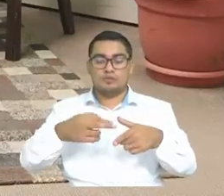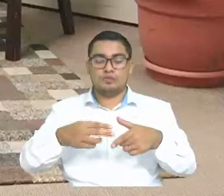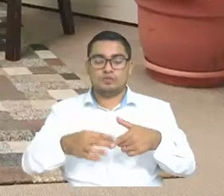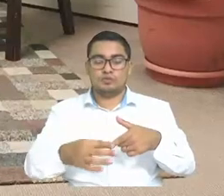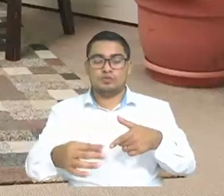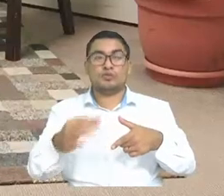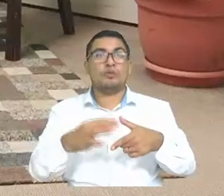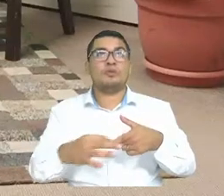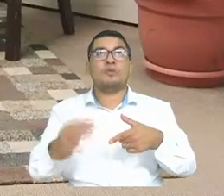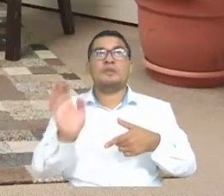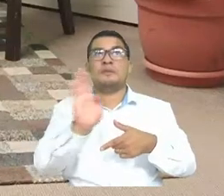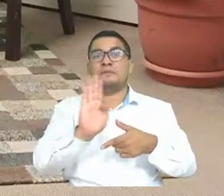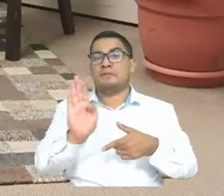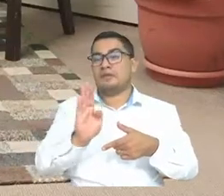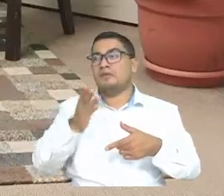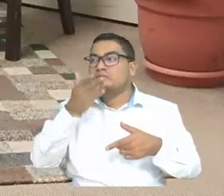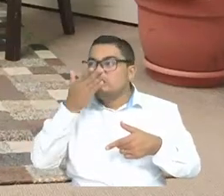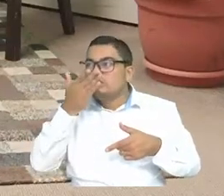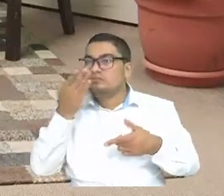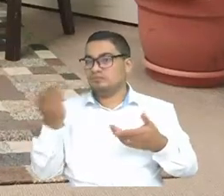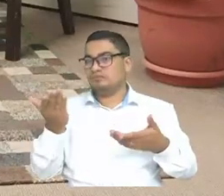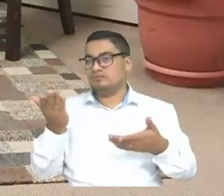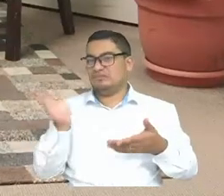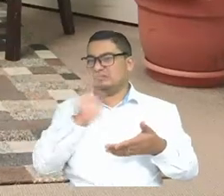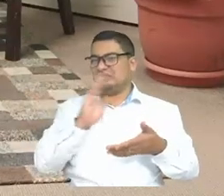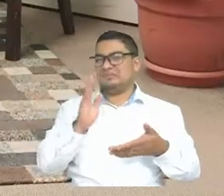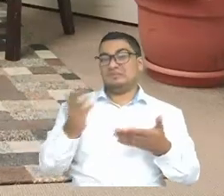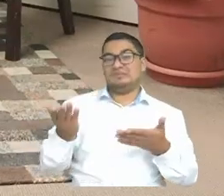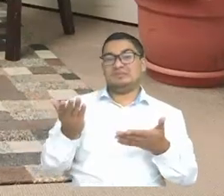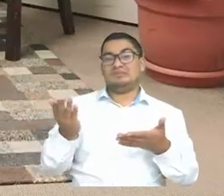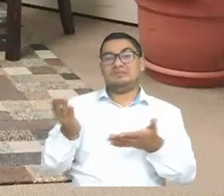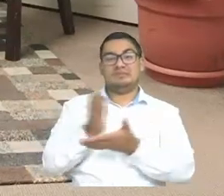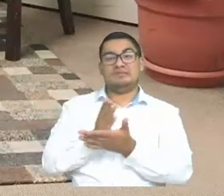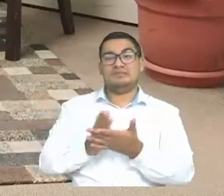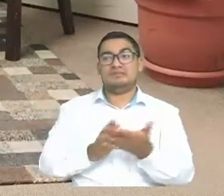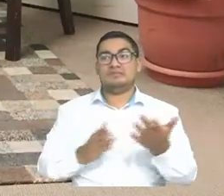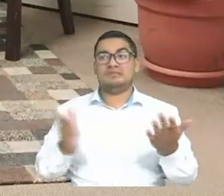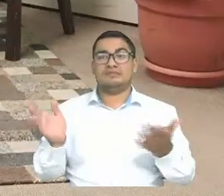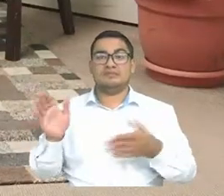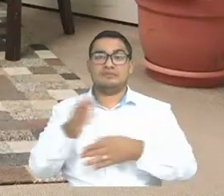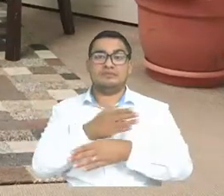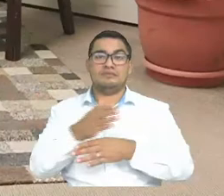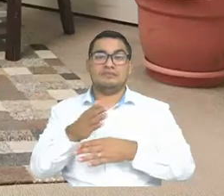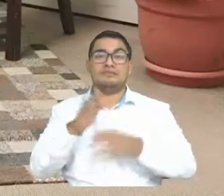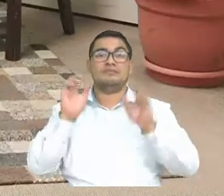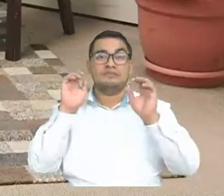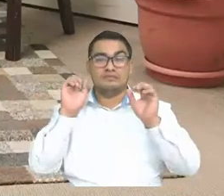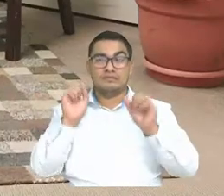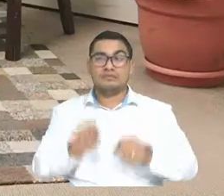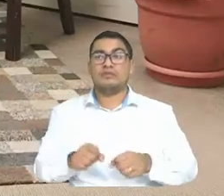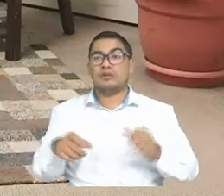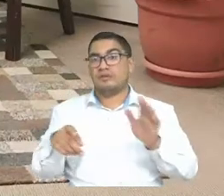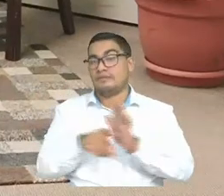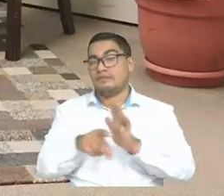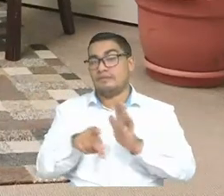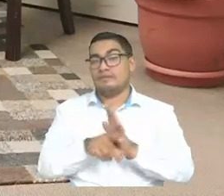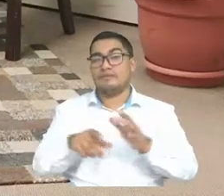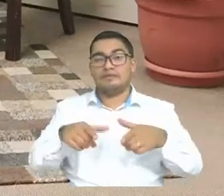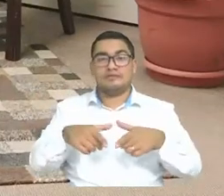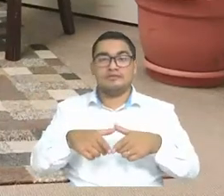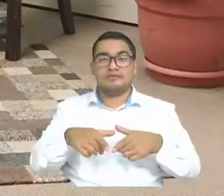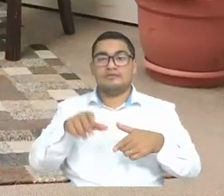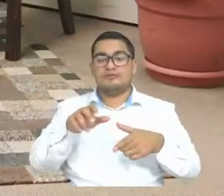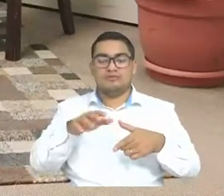color blanca o con olor fetidez o con algún tipo de relación, ¿verdad?, que nos relacione con la vaginosis.